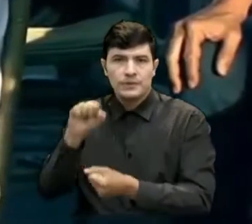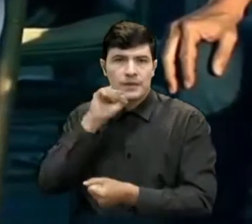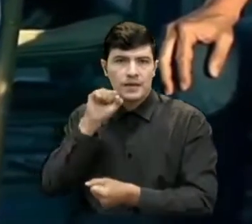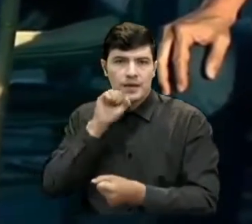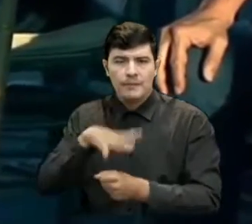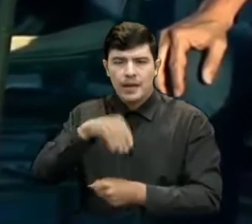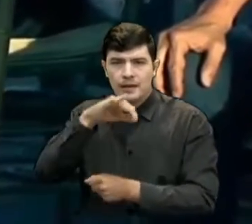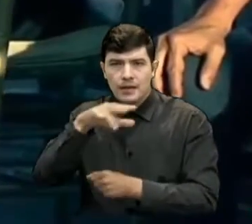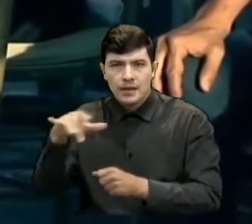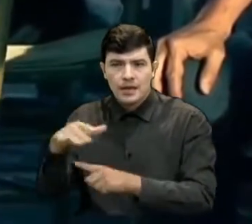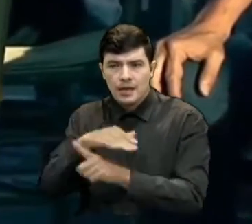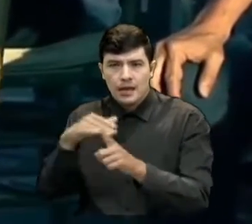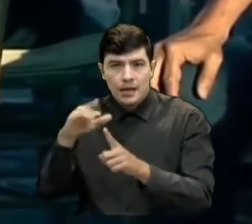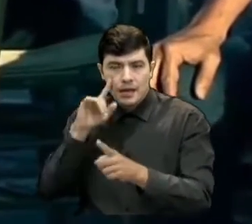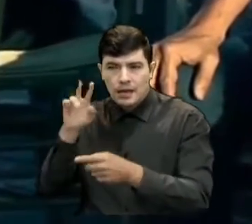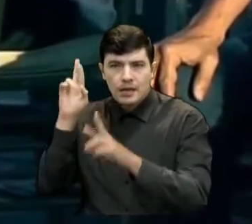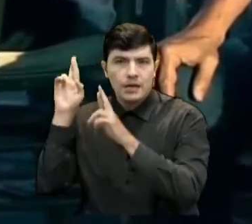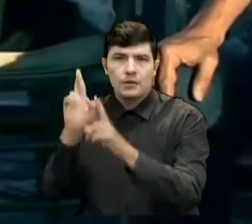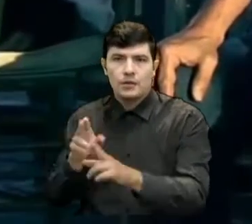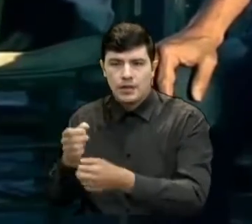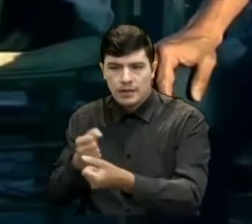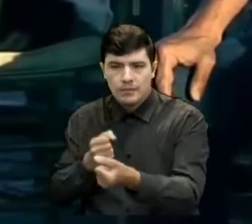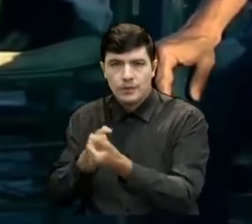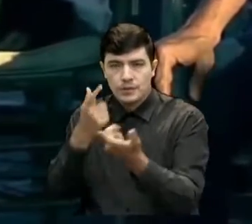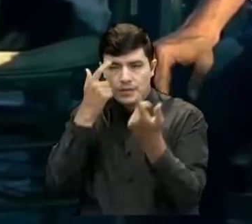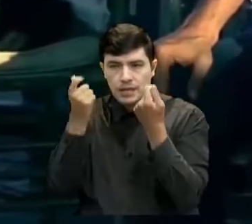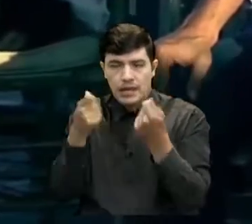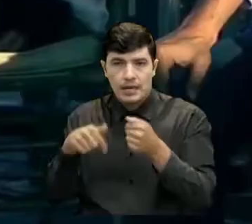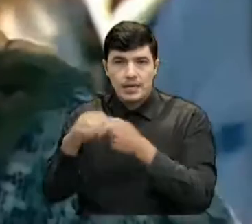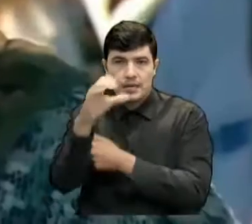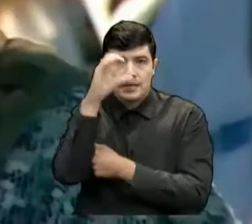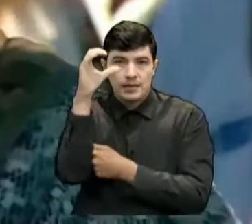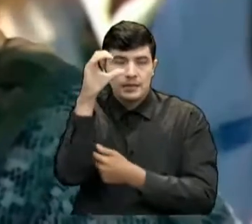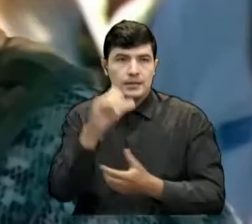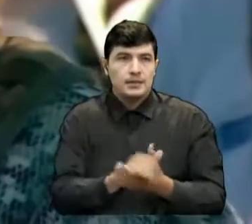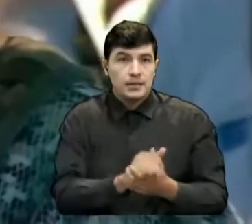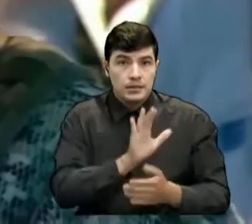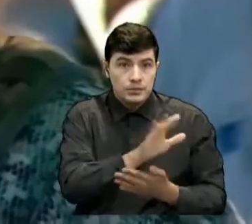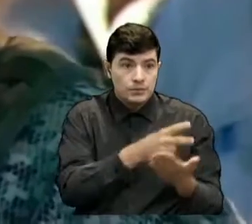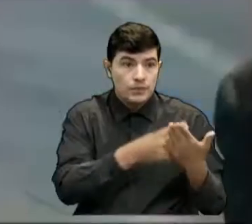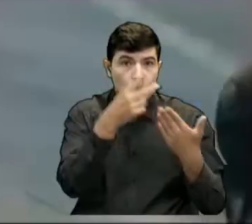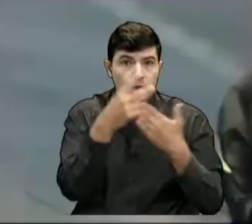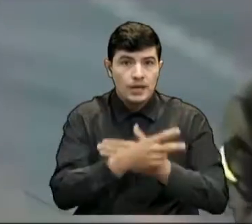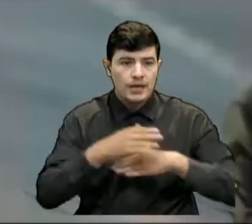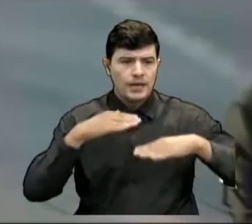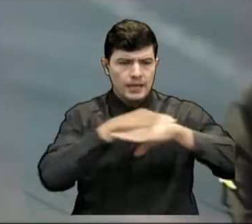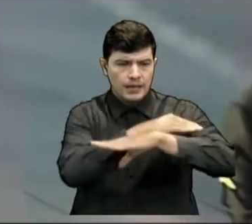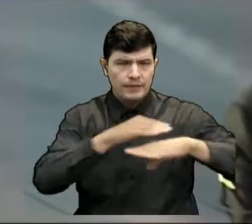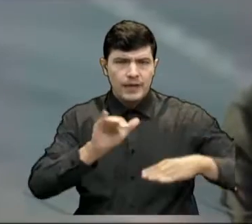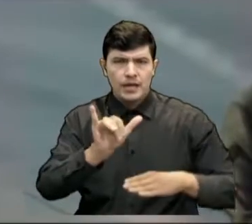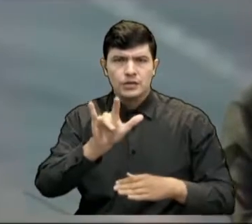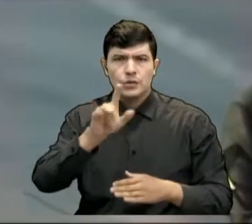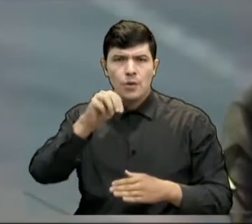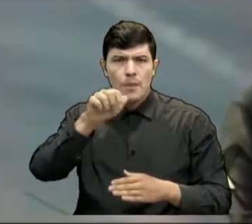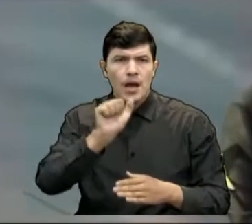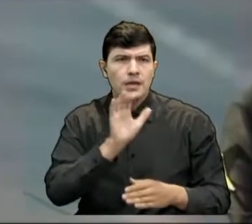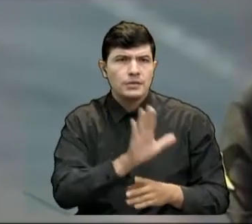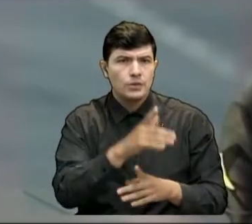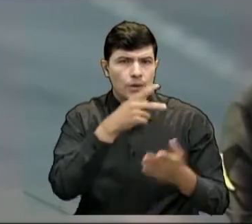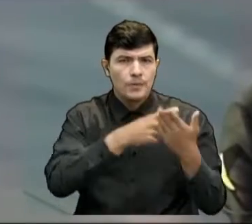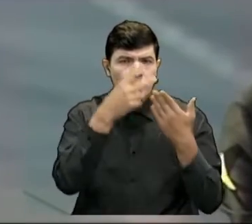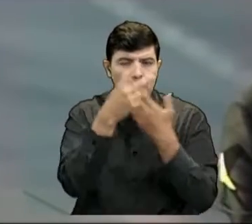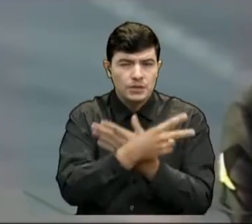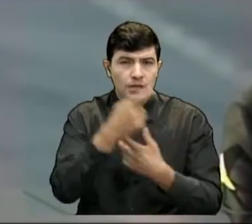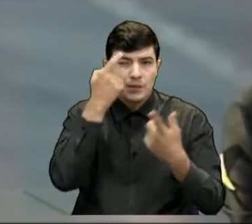para consolidarlo como nodo logístico y estratégico para el país. El proyecto de Vía Yuma es un proyecto